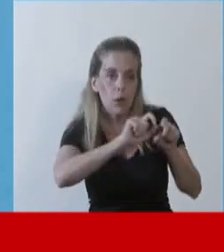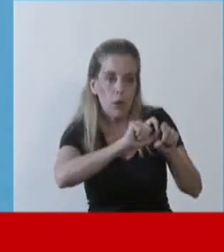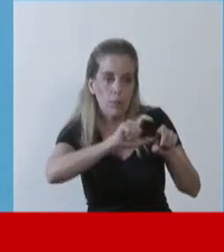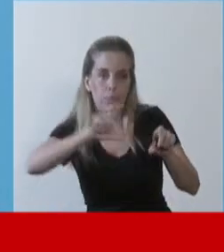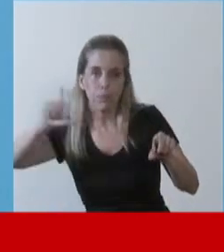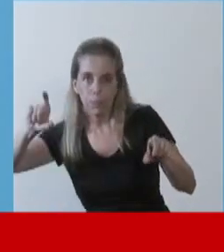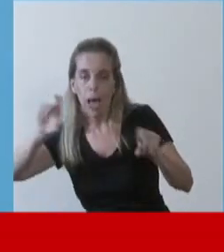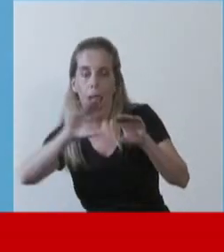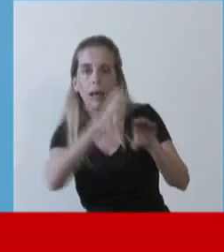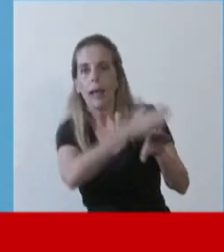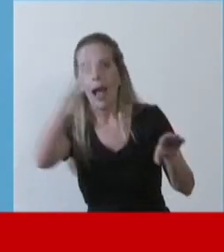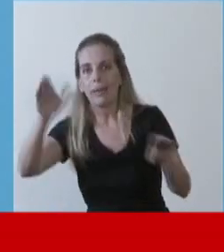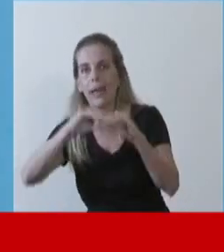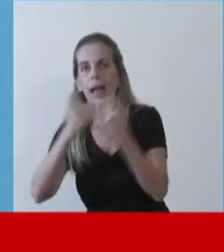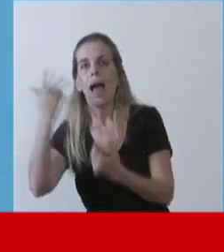bono a